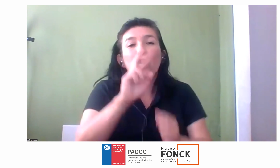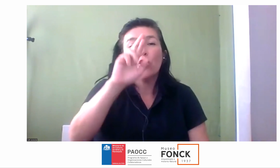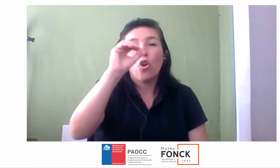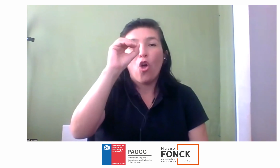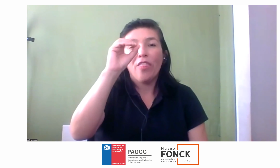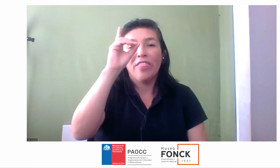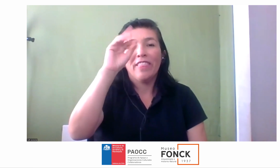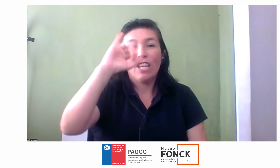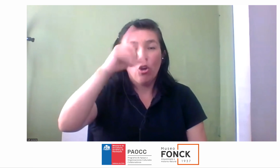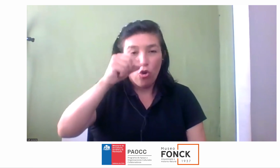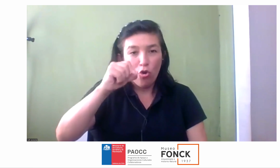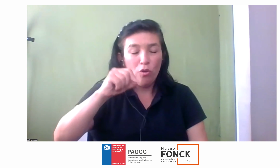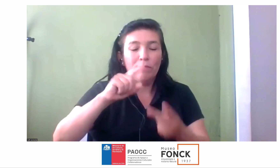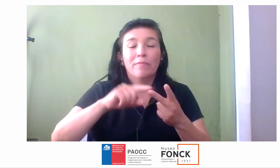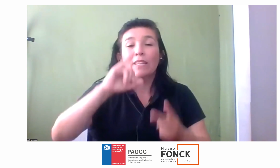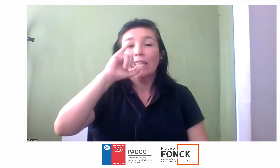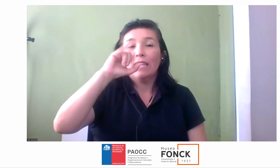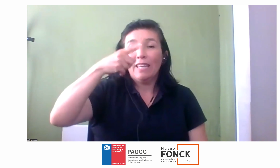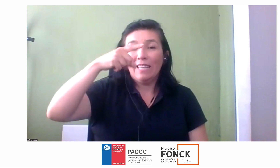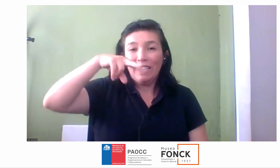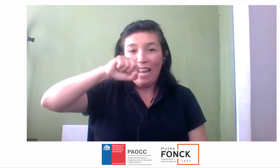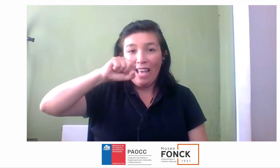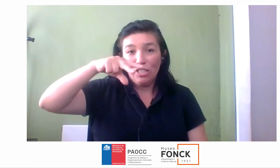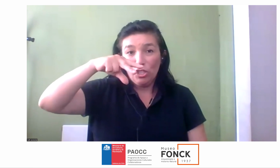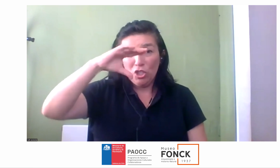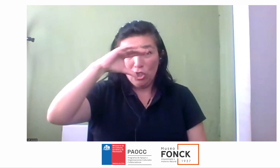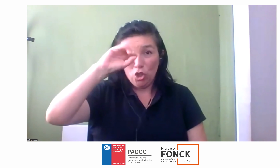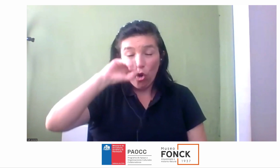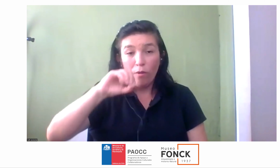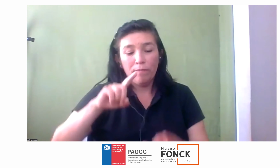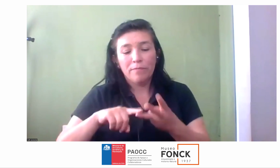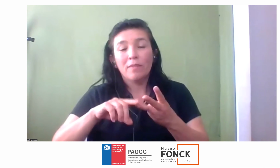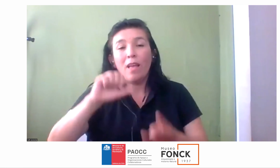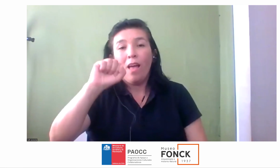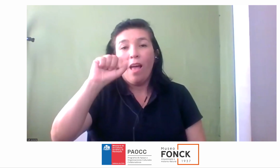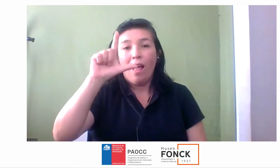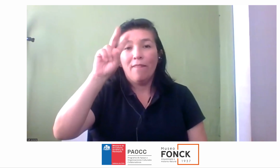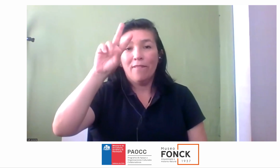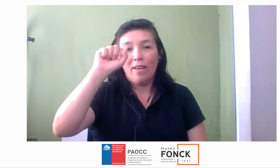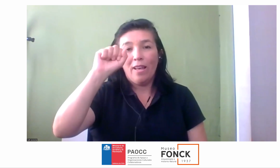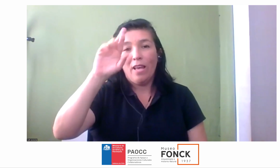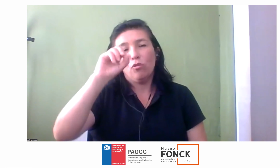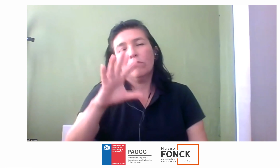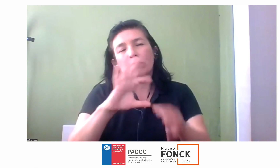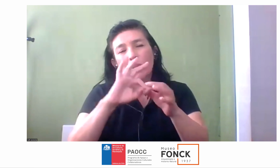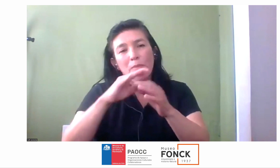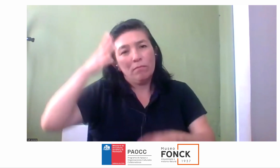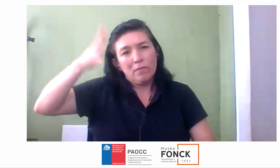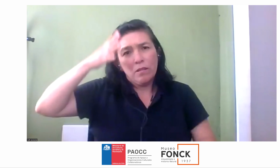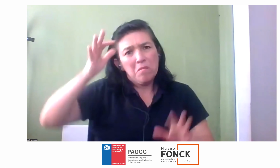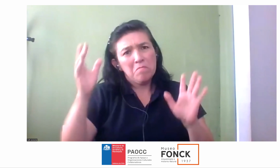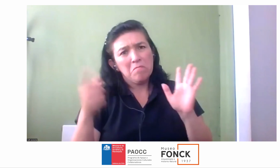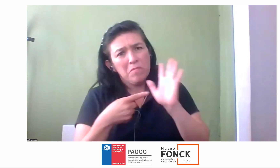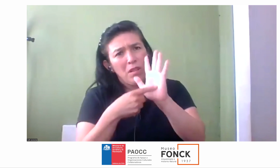y Álvaro, que nos han colaborado hoy día con esta charla, que nos ha mostrado un panorama muy